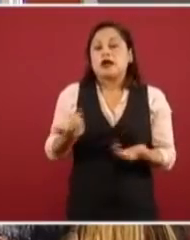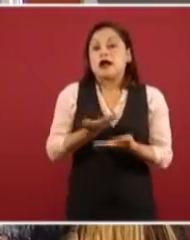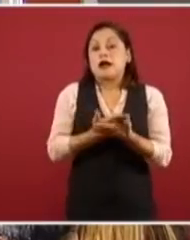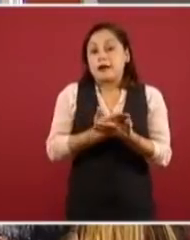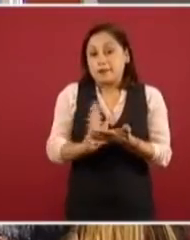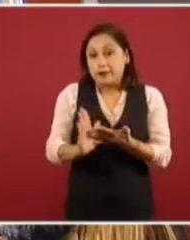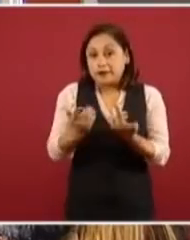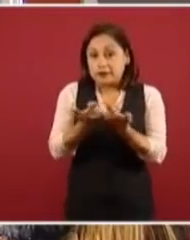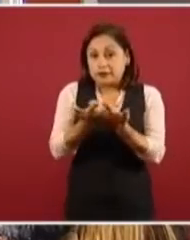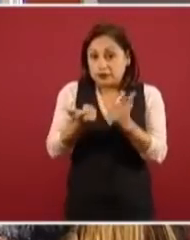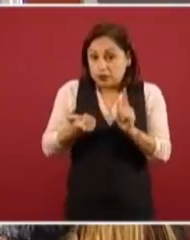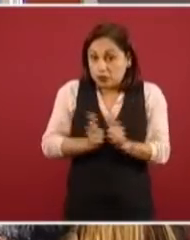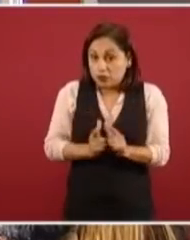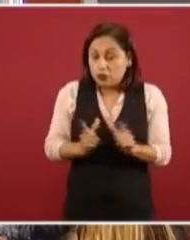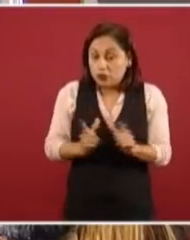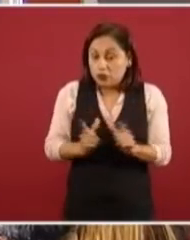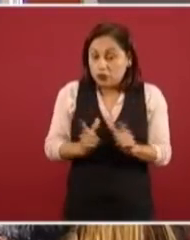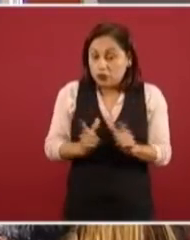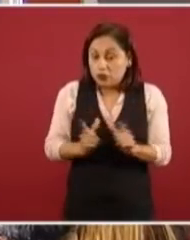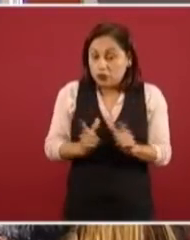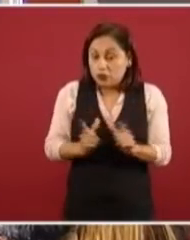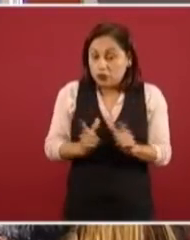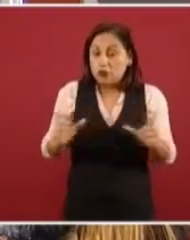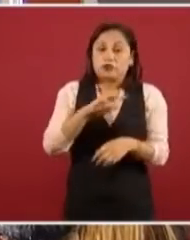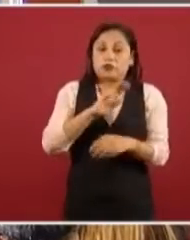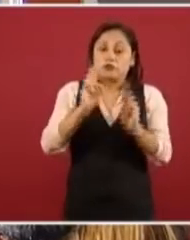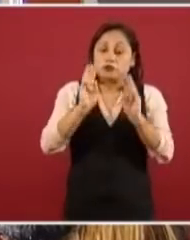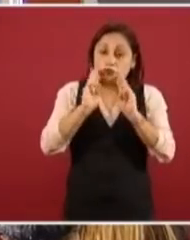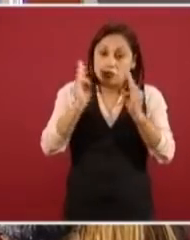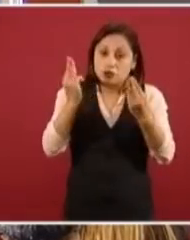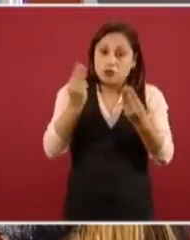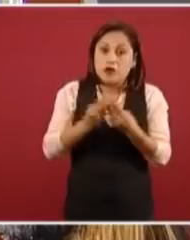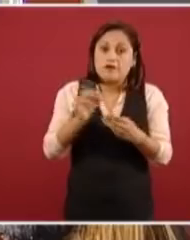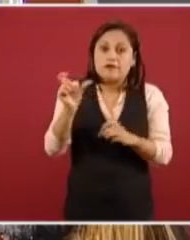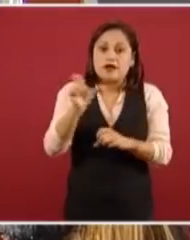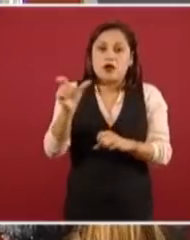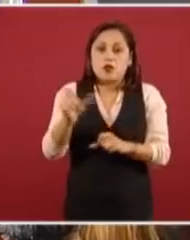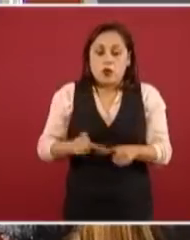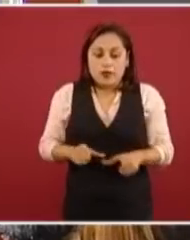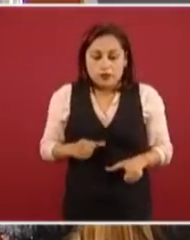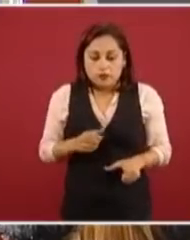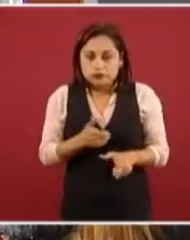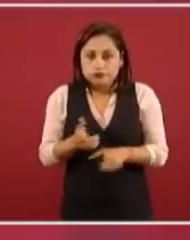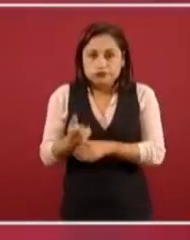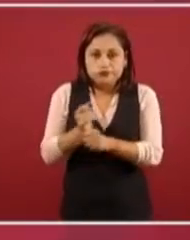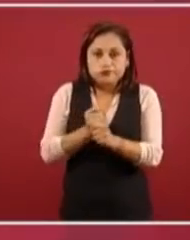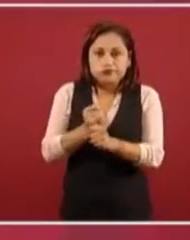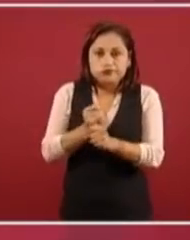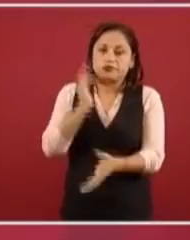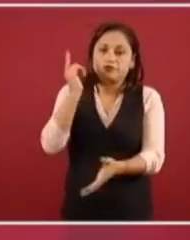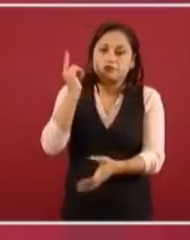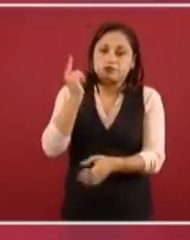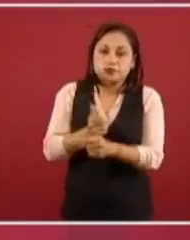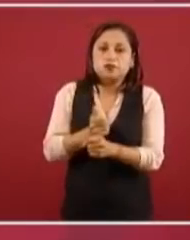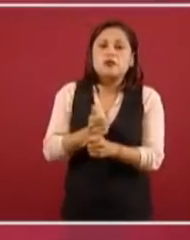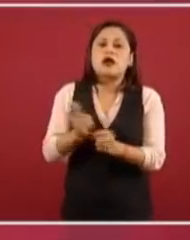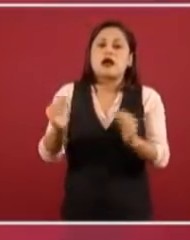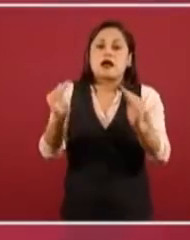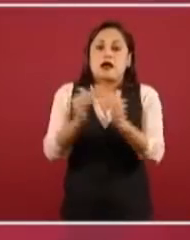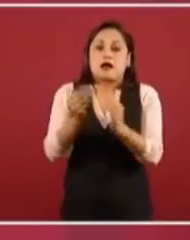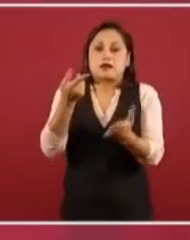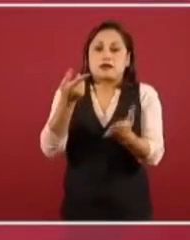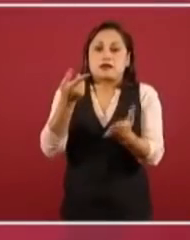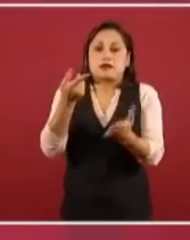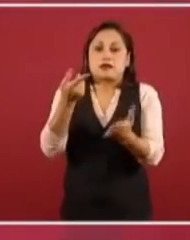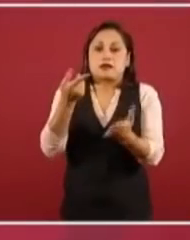algunas de las operaciones que se llevan a cabo se llegan a detectar casas donde tienen